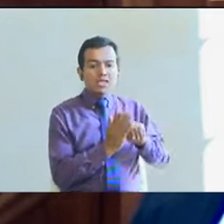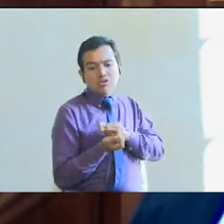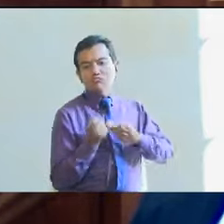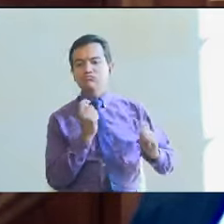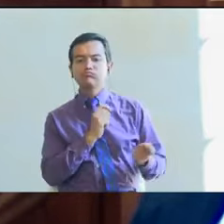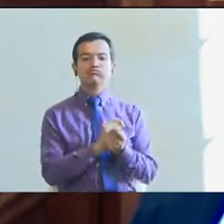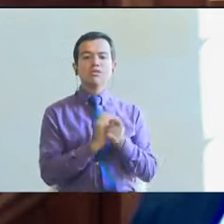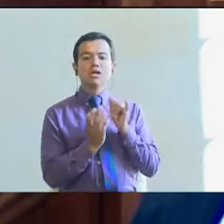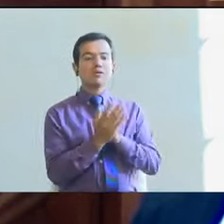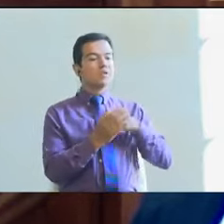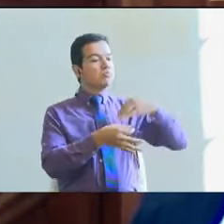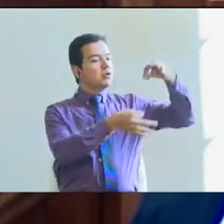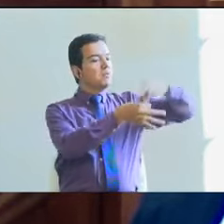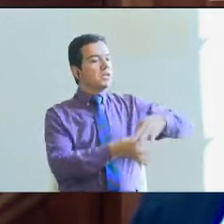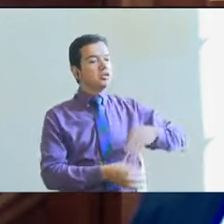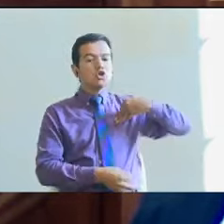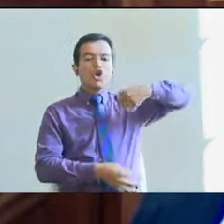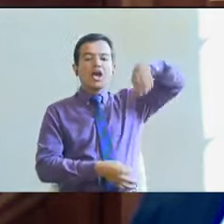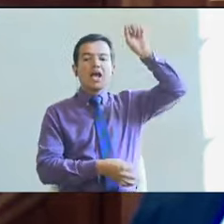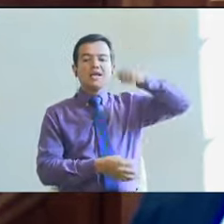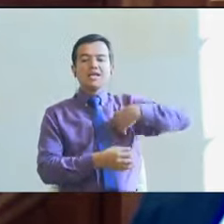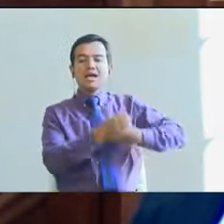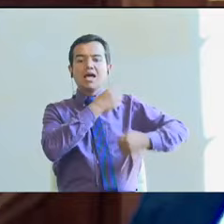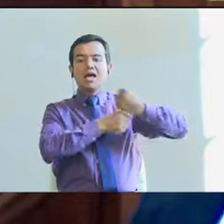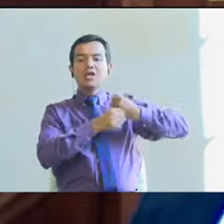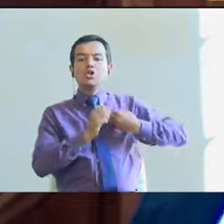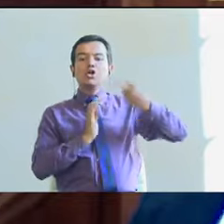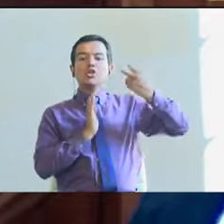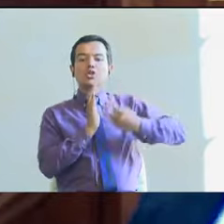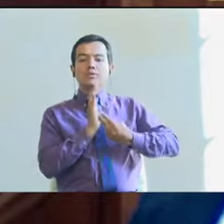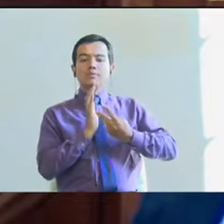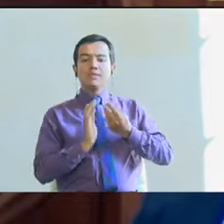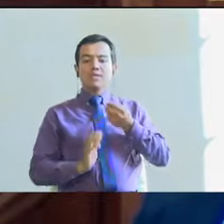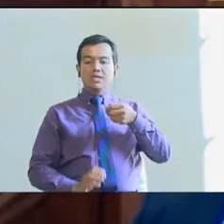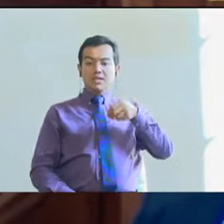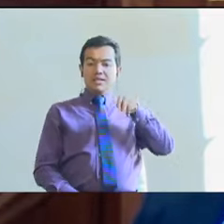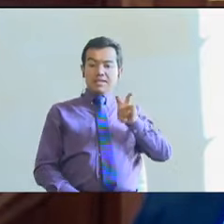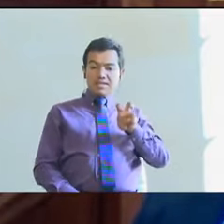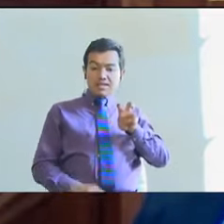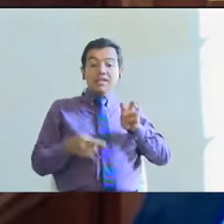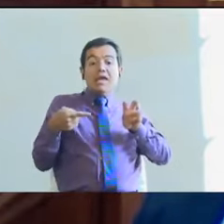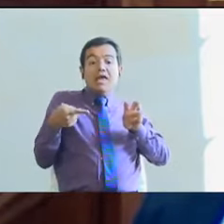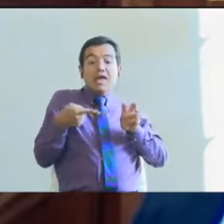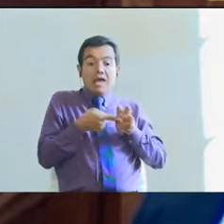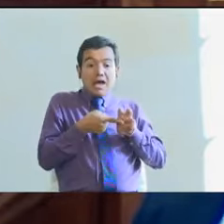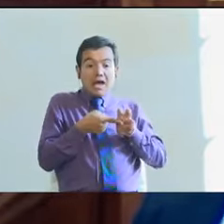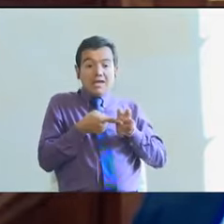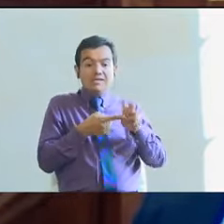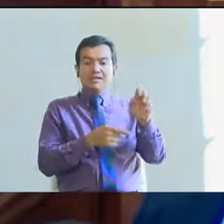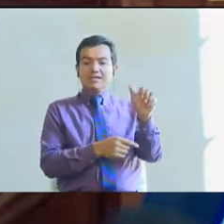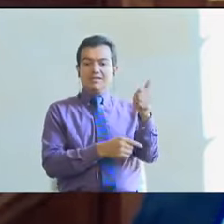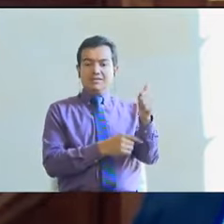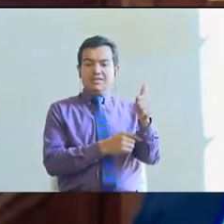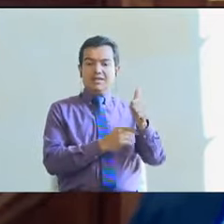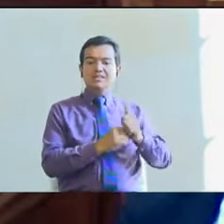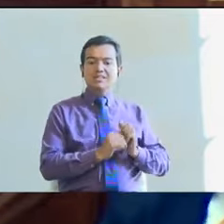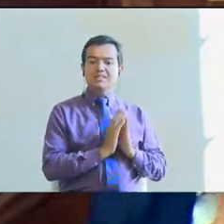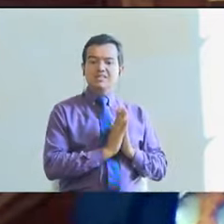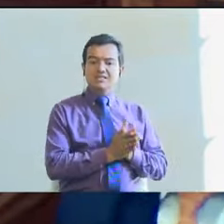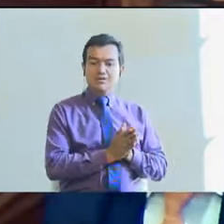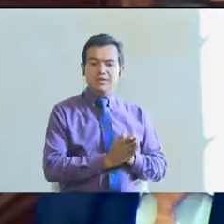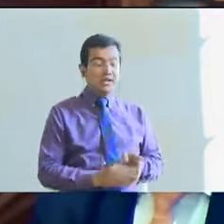elecciones del 10 de diciembre y la respuesta del régimen ante un cne tramposo con